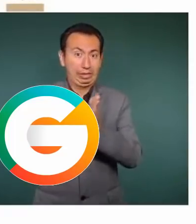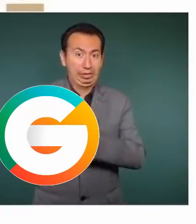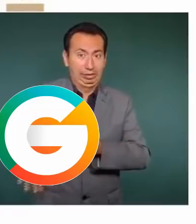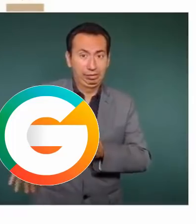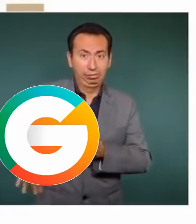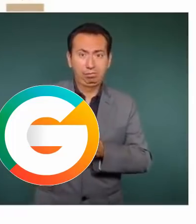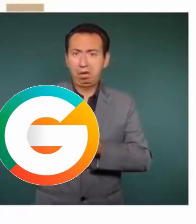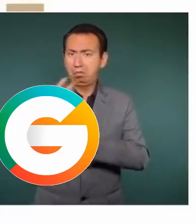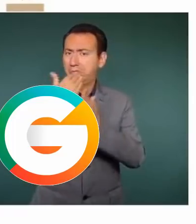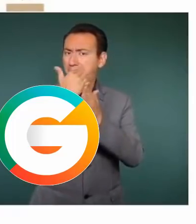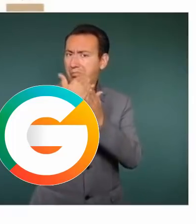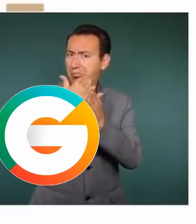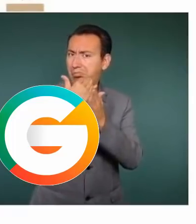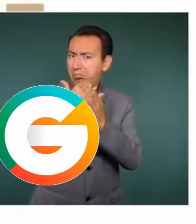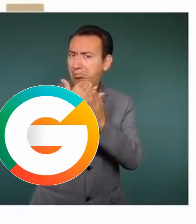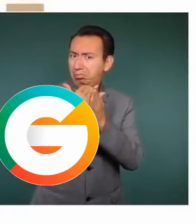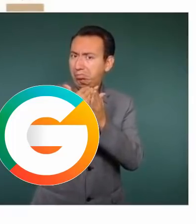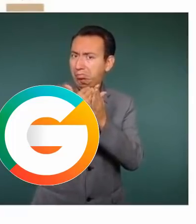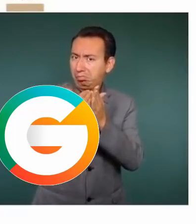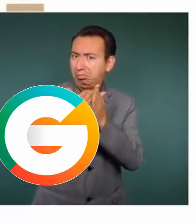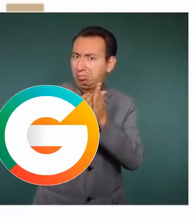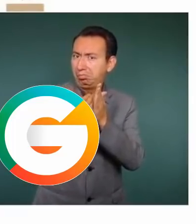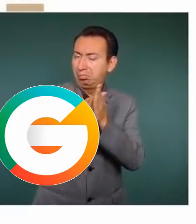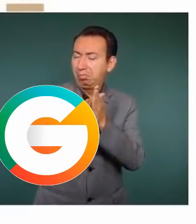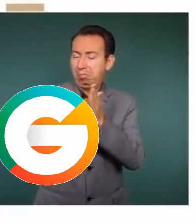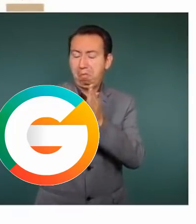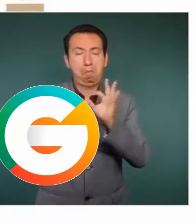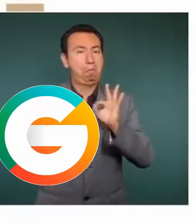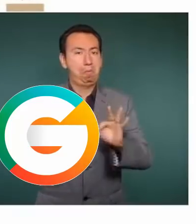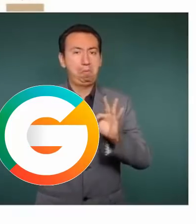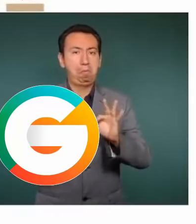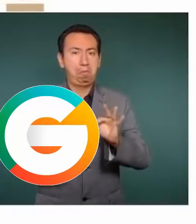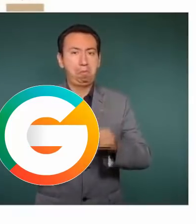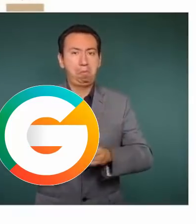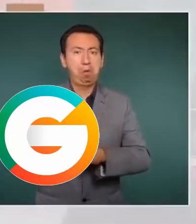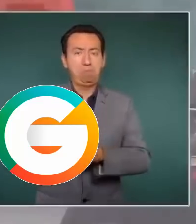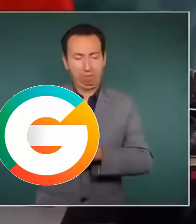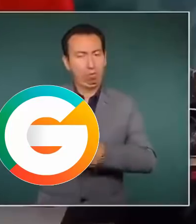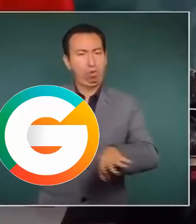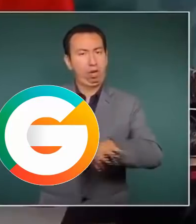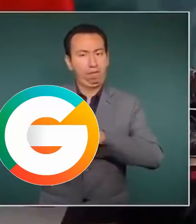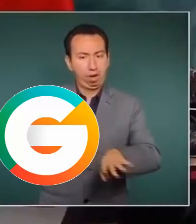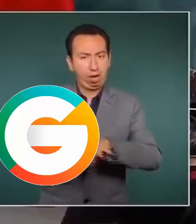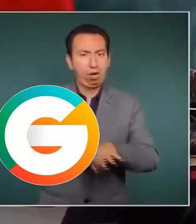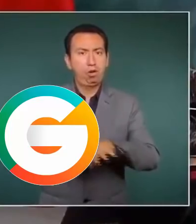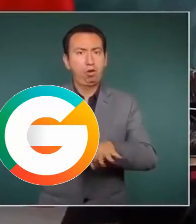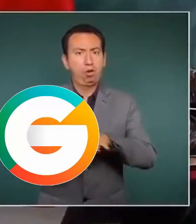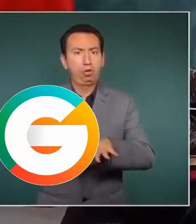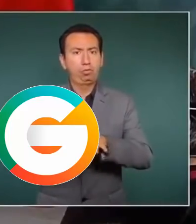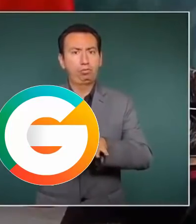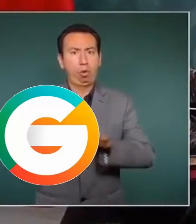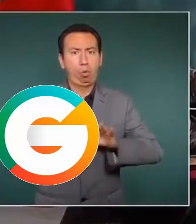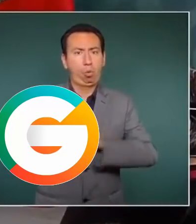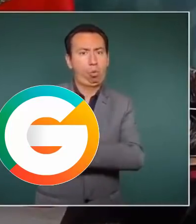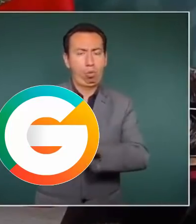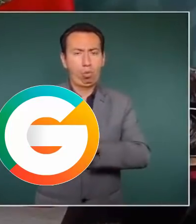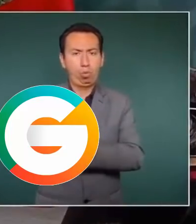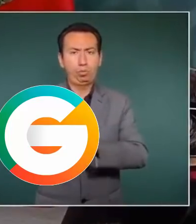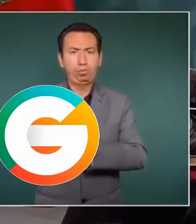una tendencia importante hacia la baja, resultado del trabajo o de este conjunto que se